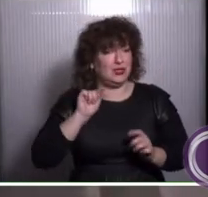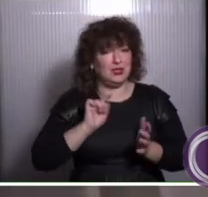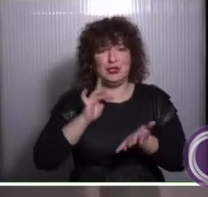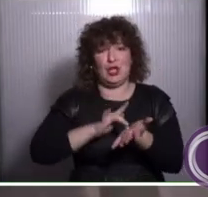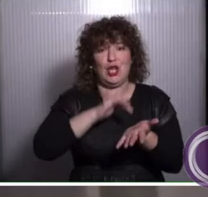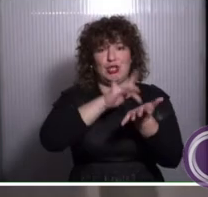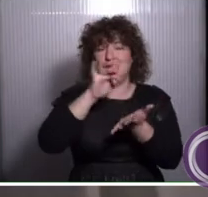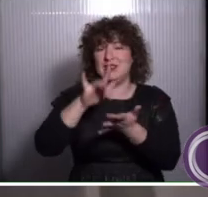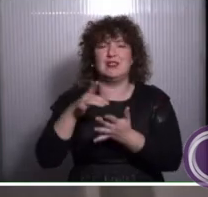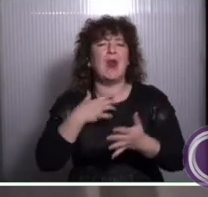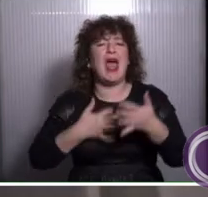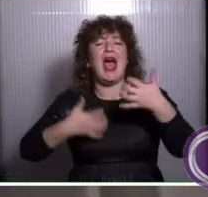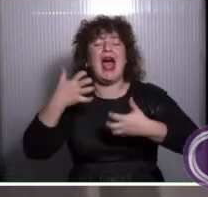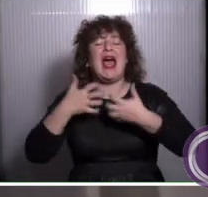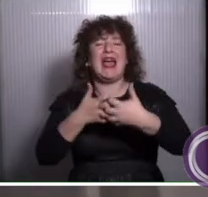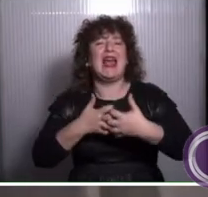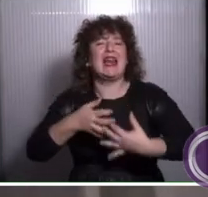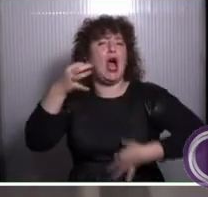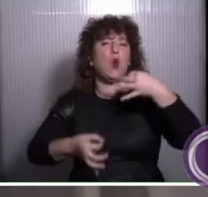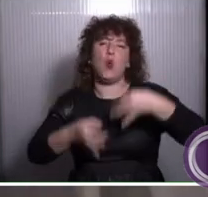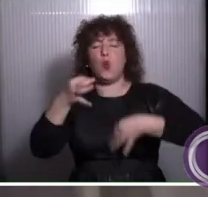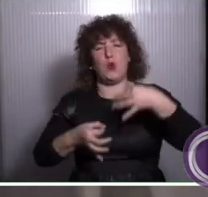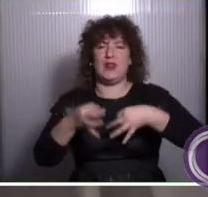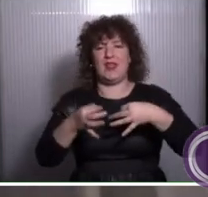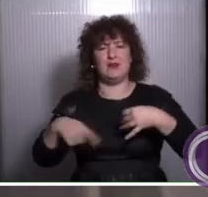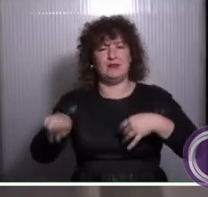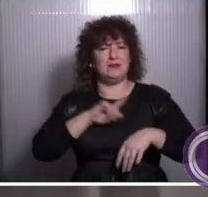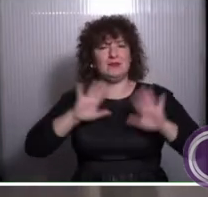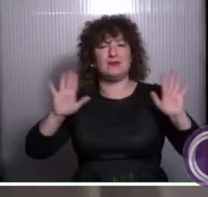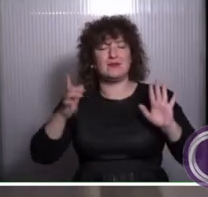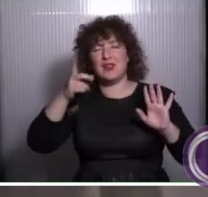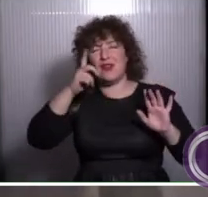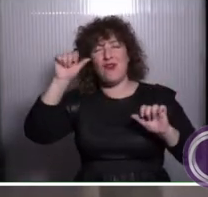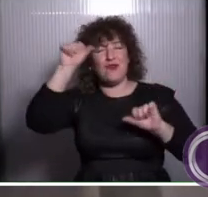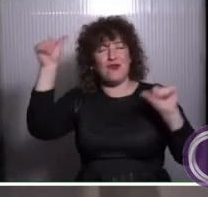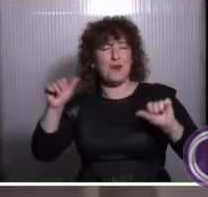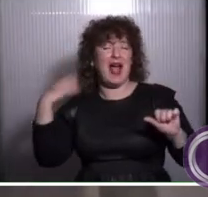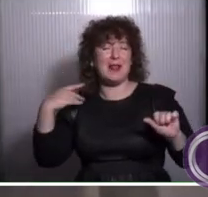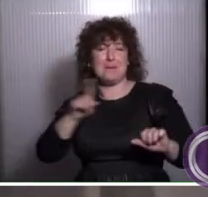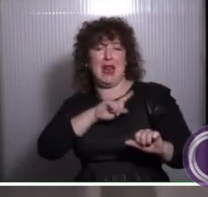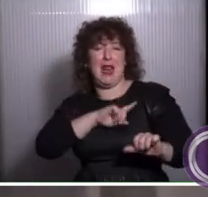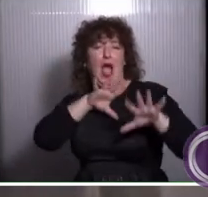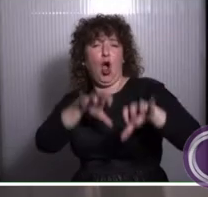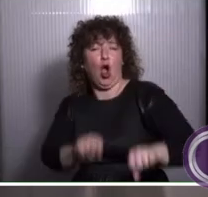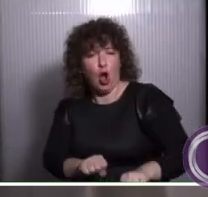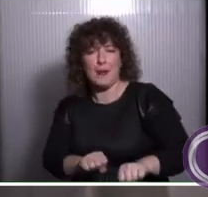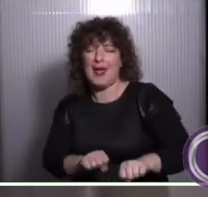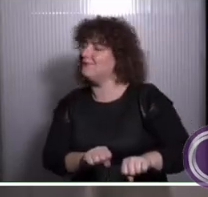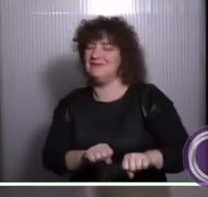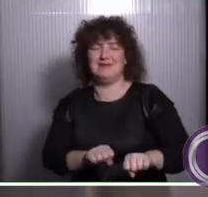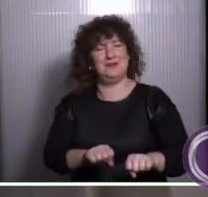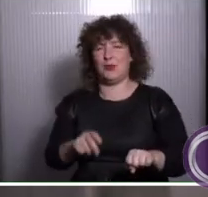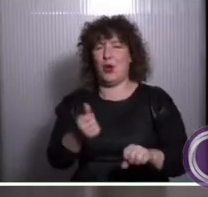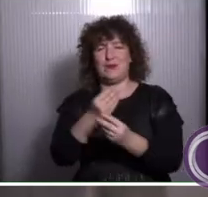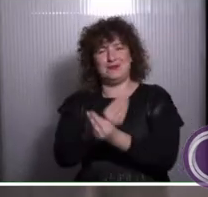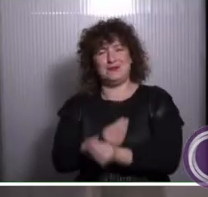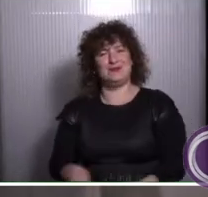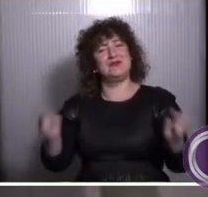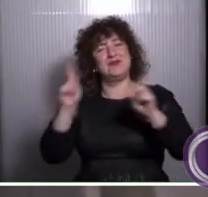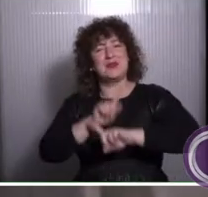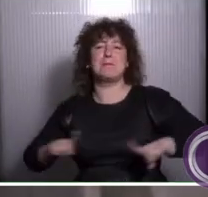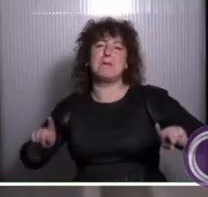guerra jurídica que ha sustituido con toda desfachatez a los antiguos golpes de Estado con fachadas supuestamente